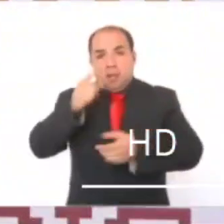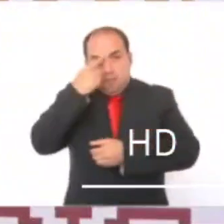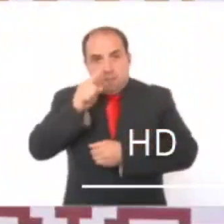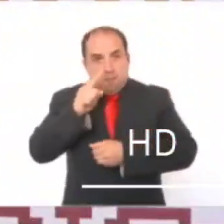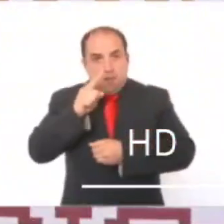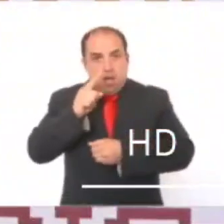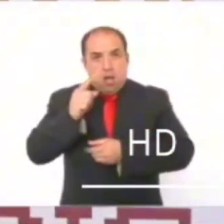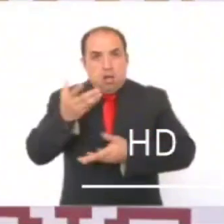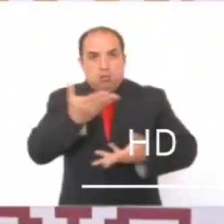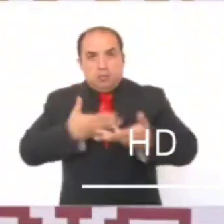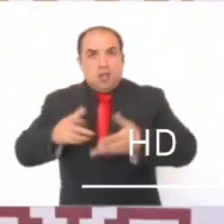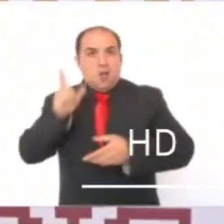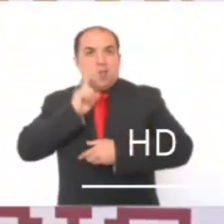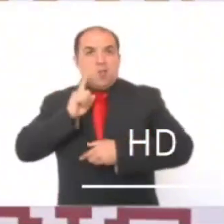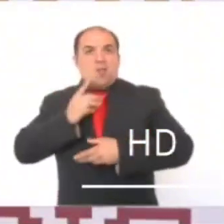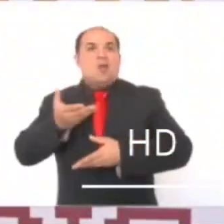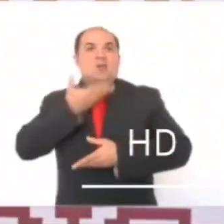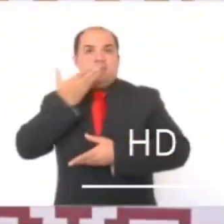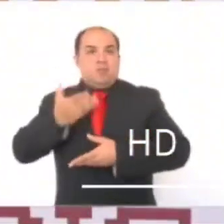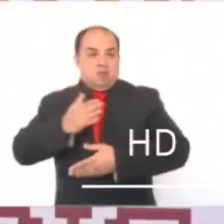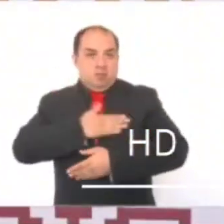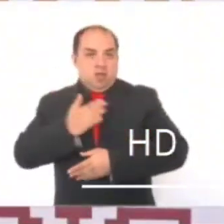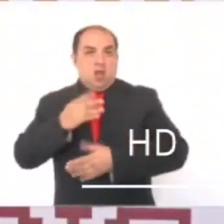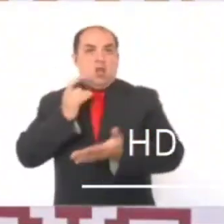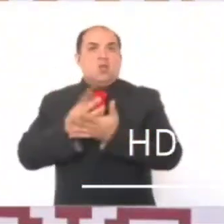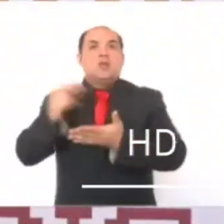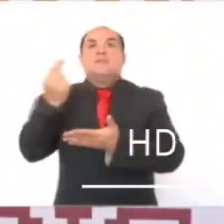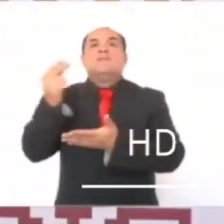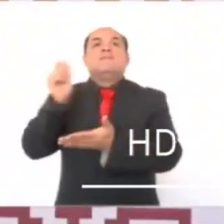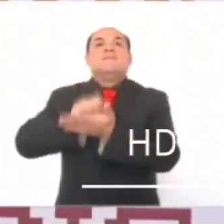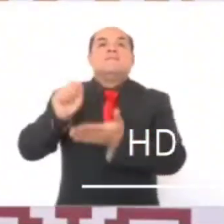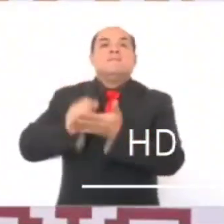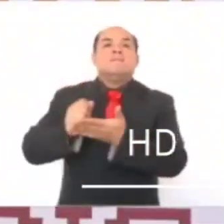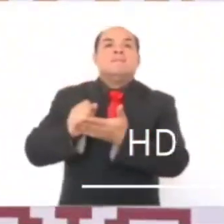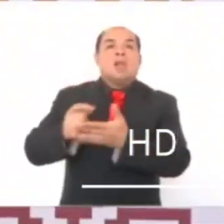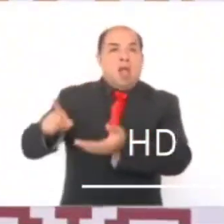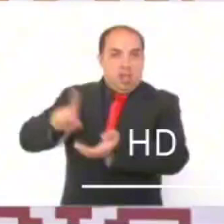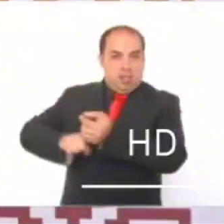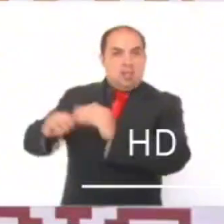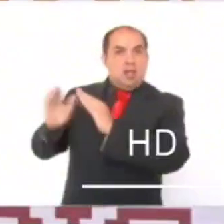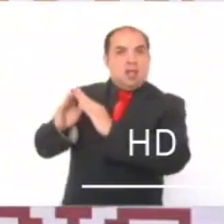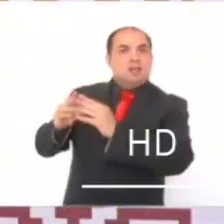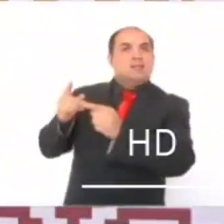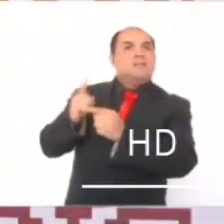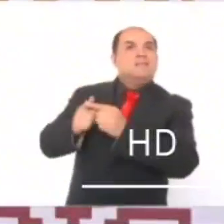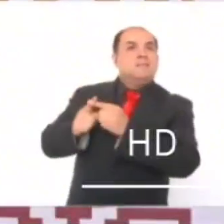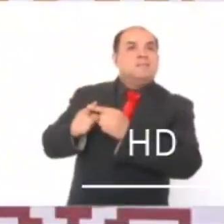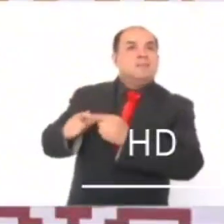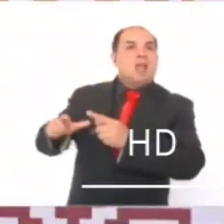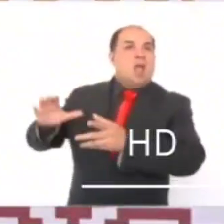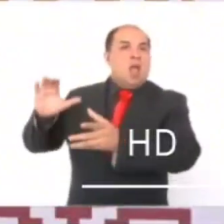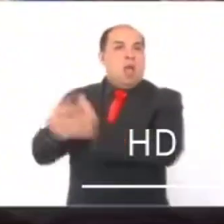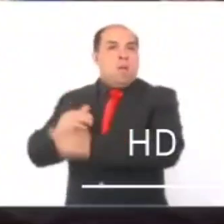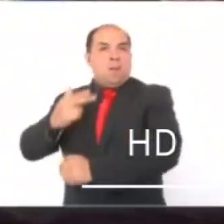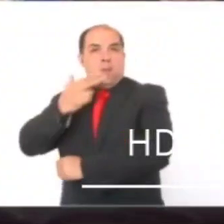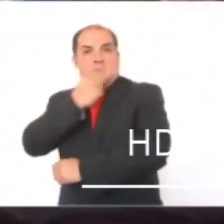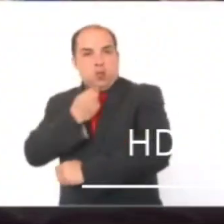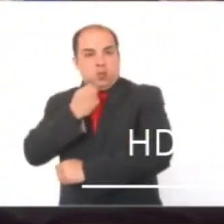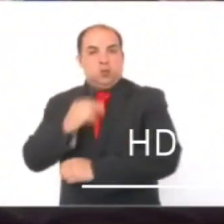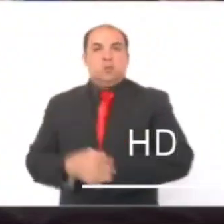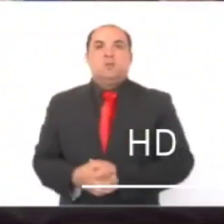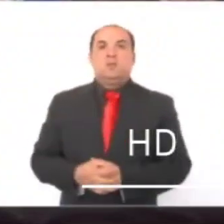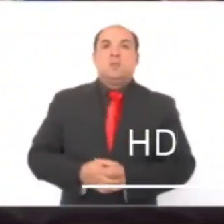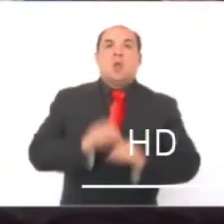buenas costumbres, el único que debe de escribir en la casa es el marido. Y